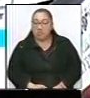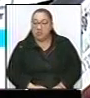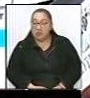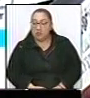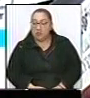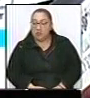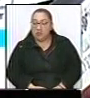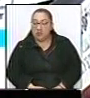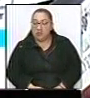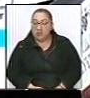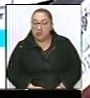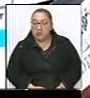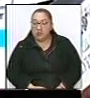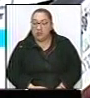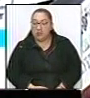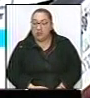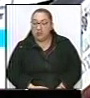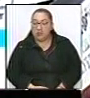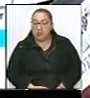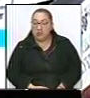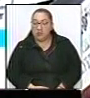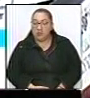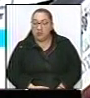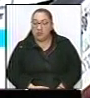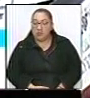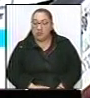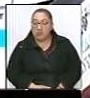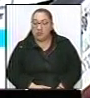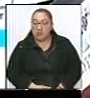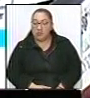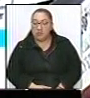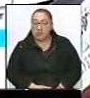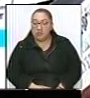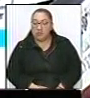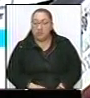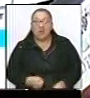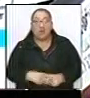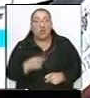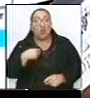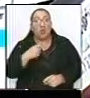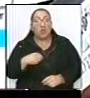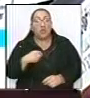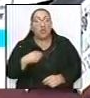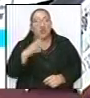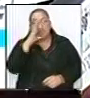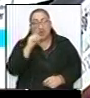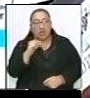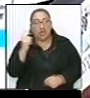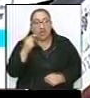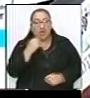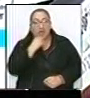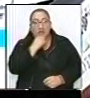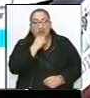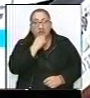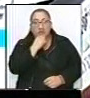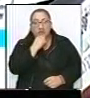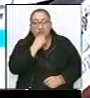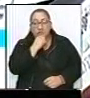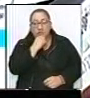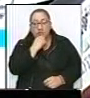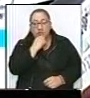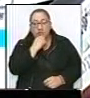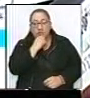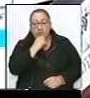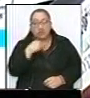inclusive tumbaba presidentes y nombraba jueces, a embajadores, a generales. O sea, este era el primer poder del Estado. Bueno, pues